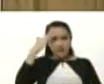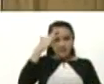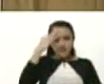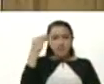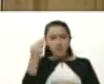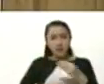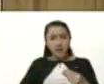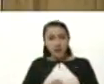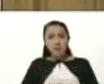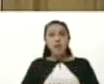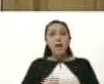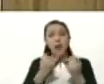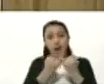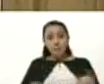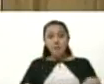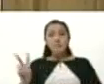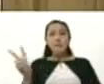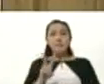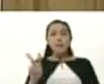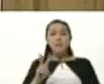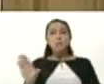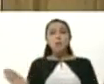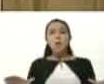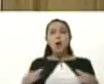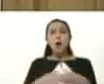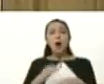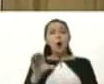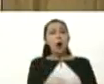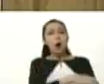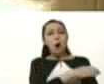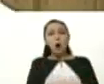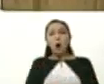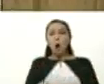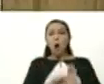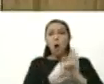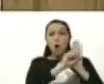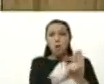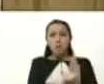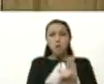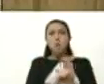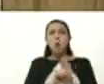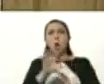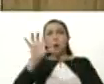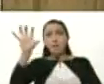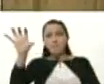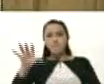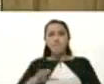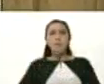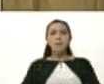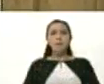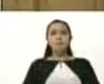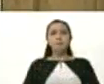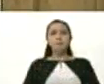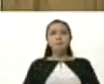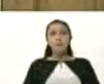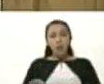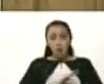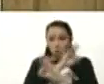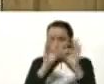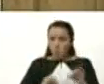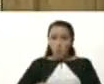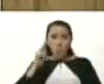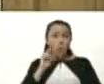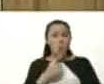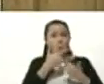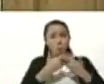independencia, el tributo de Serenata Guayanesa a los símbolos patrios, a la figura excelsa del libertador